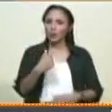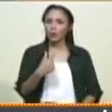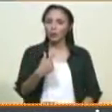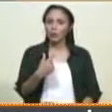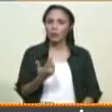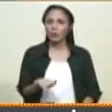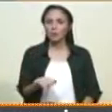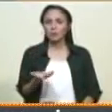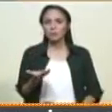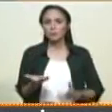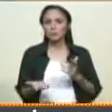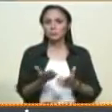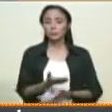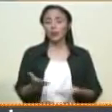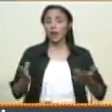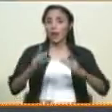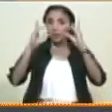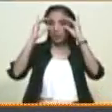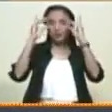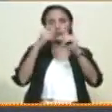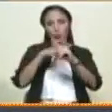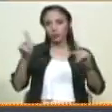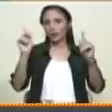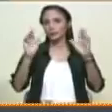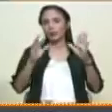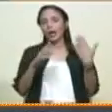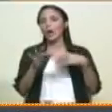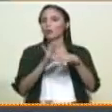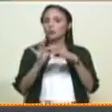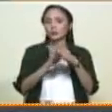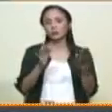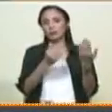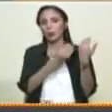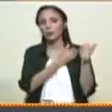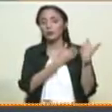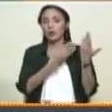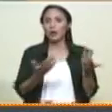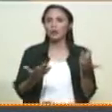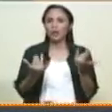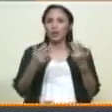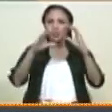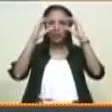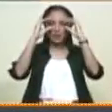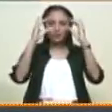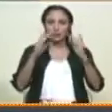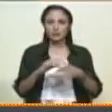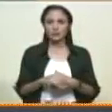que Delcy ocupe otras responsabilidades. Fue